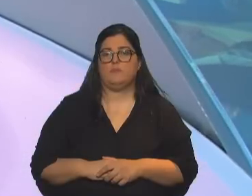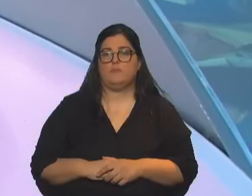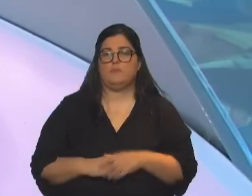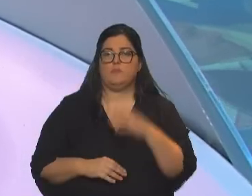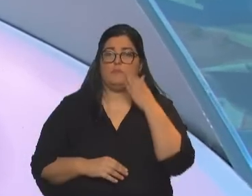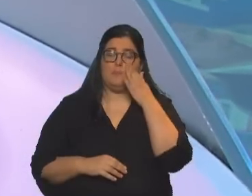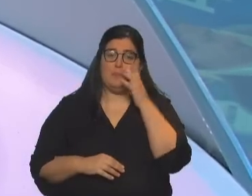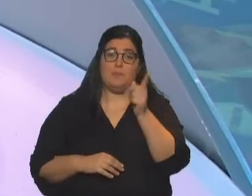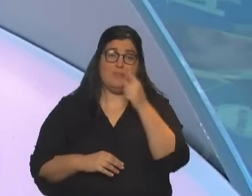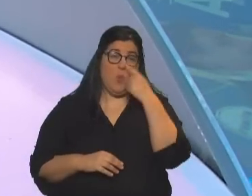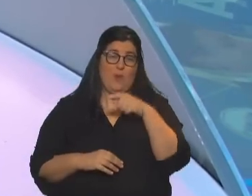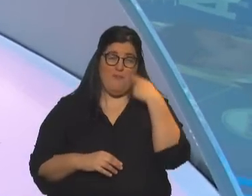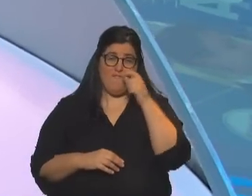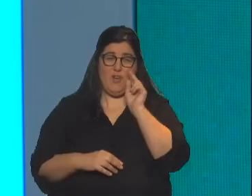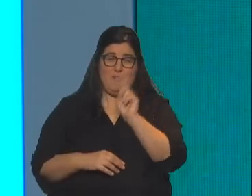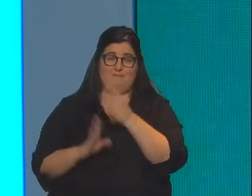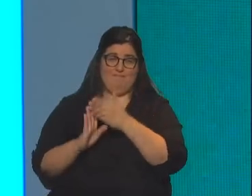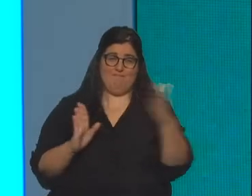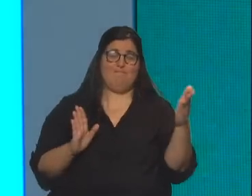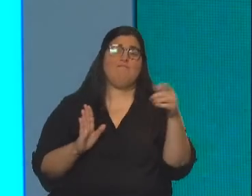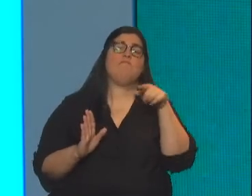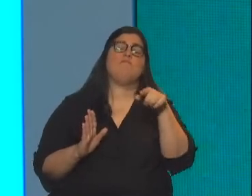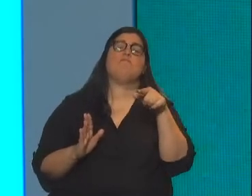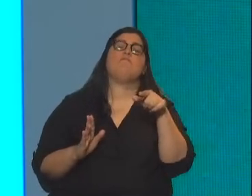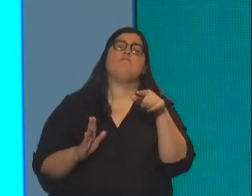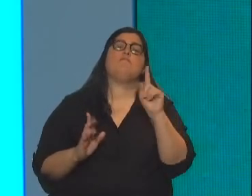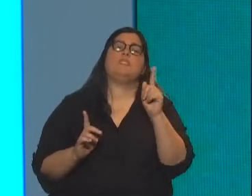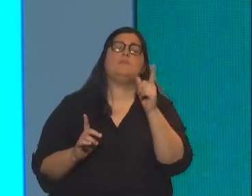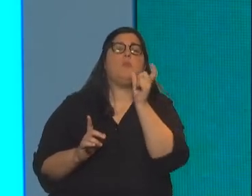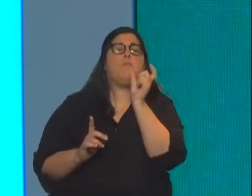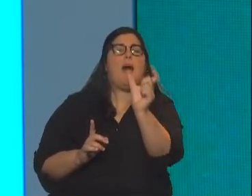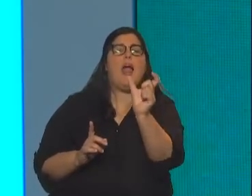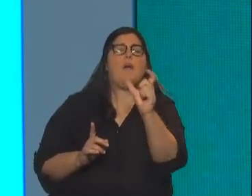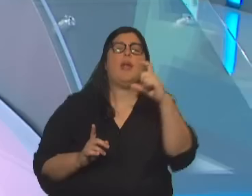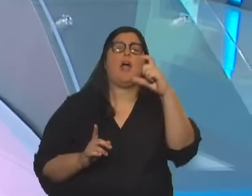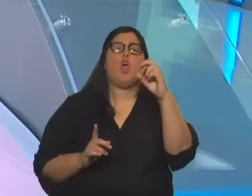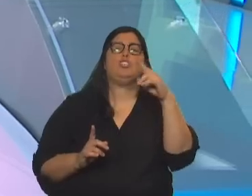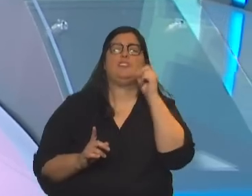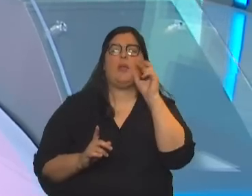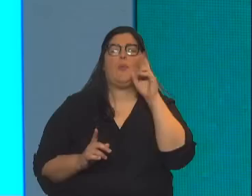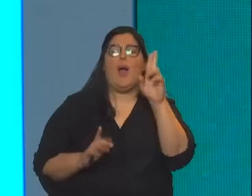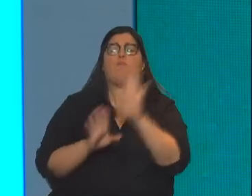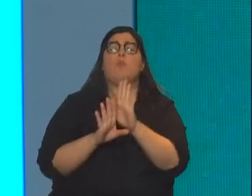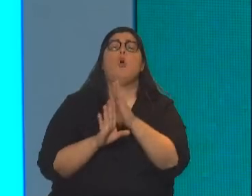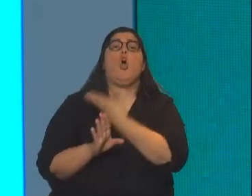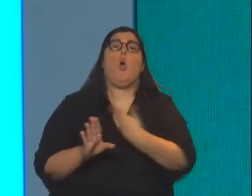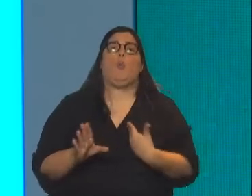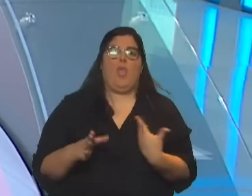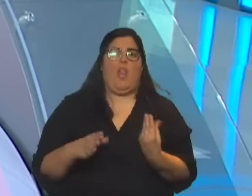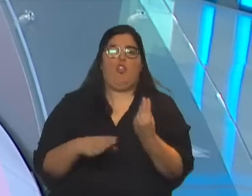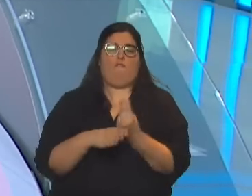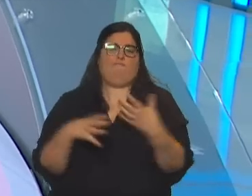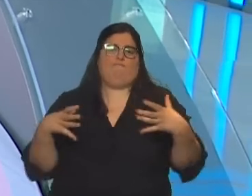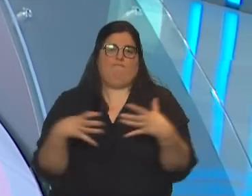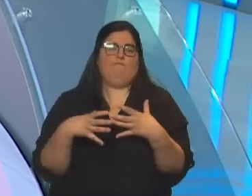Y así termina el informe que tiene que ver justamente con esta palabra, conservar, formar gobierno y conservarlo. Sí, así